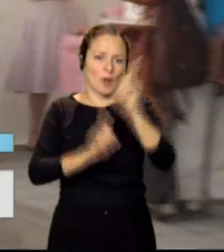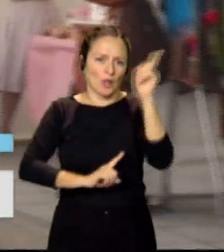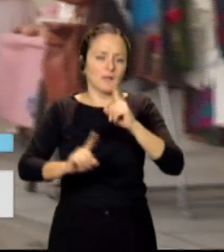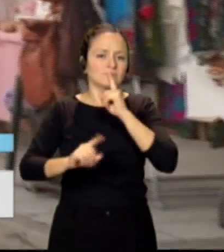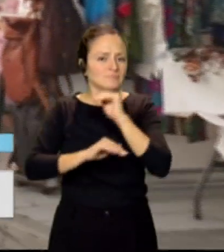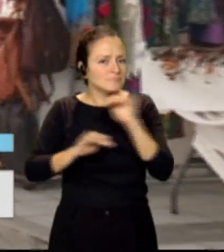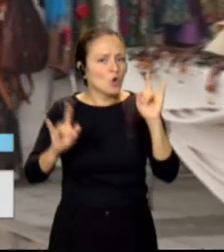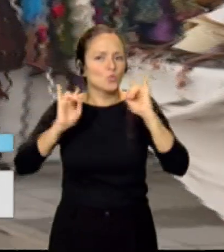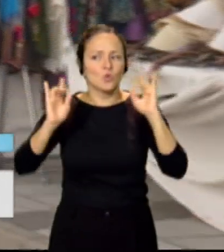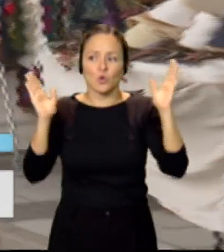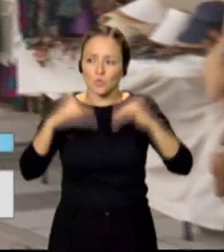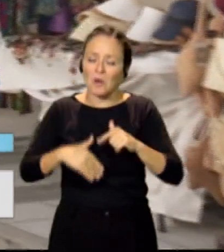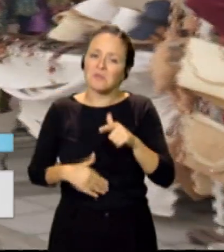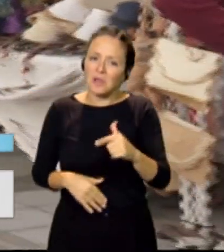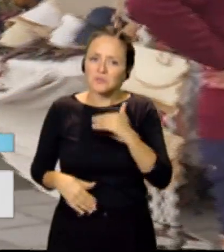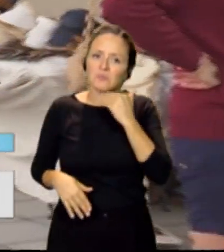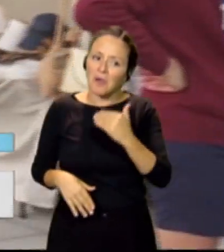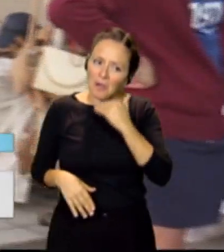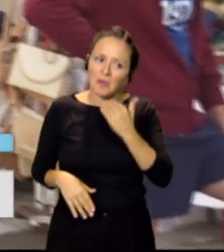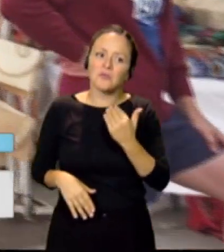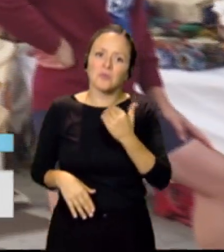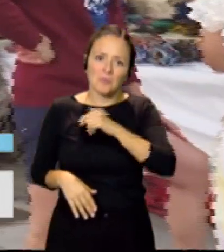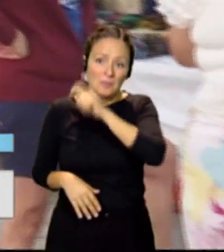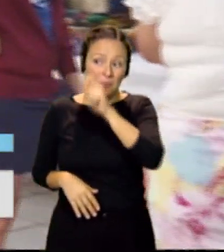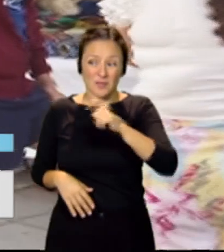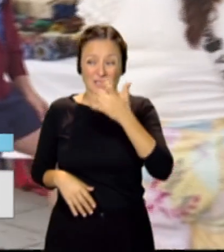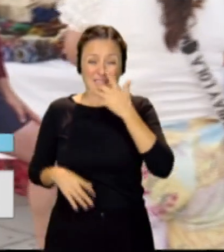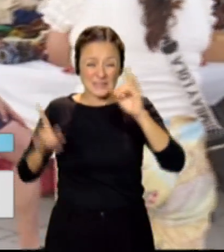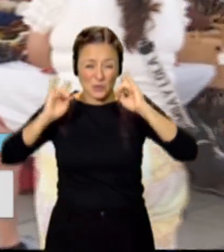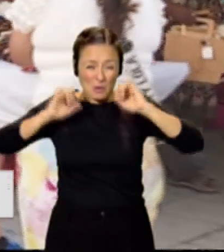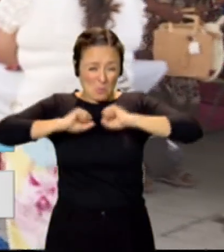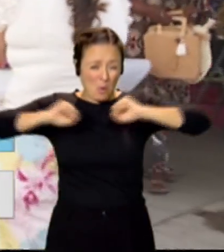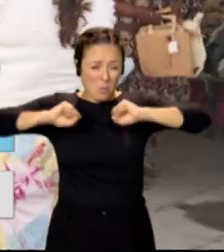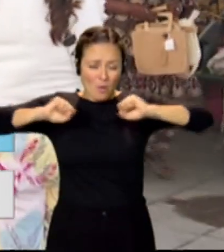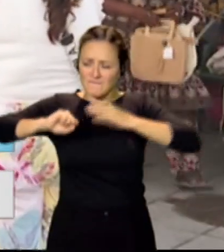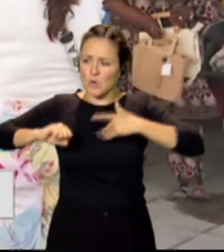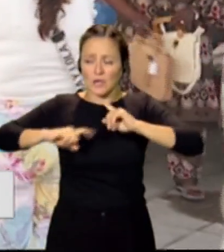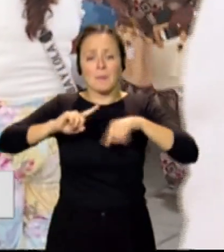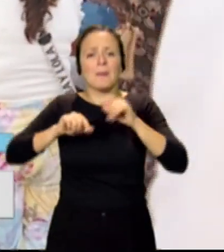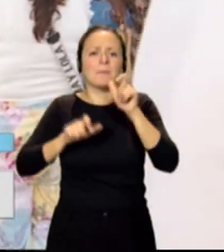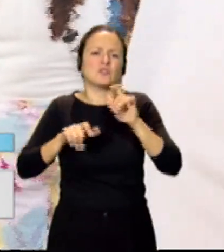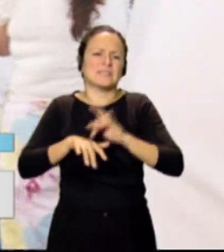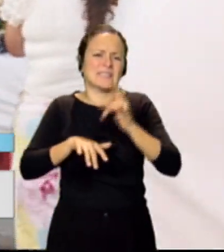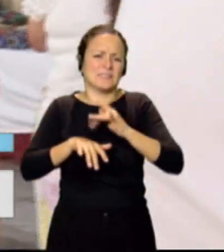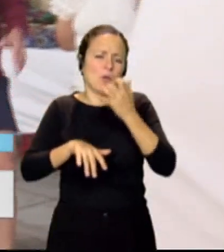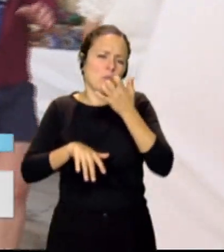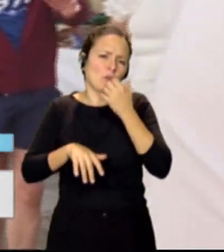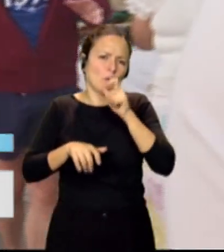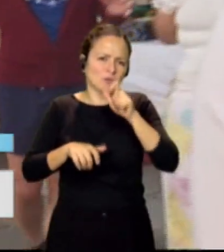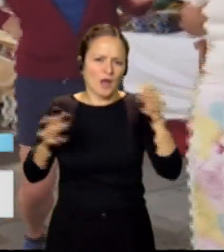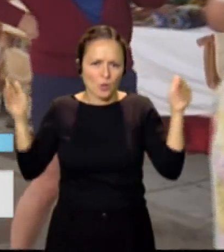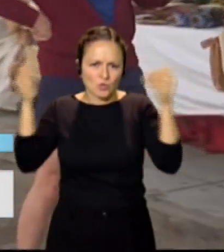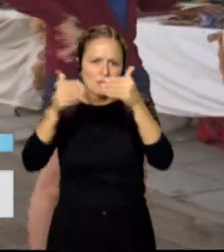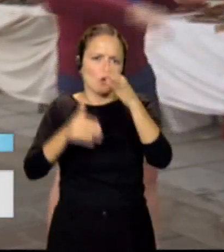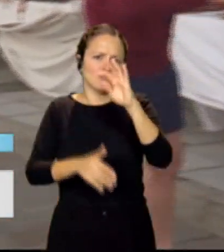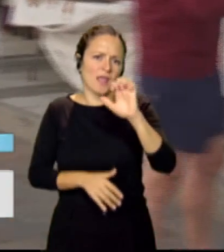ruido, y eso también pues ayuda a las personas que no quieran escuchar esos estruendos, a las personas que tienen sensibilidad, como personas con autismo, TEA